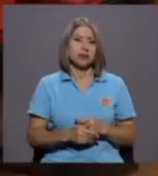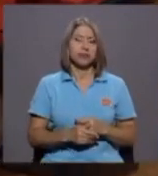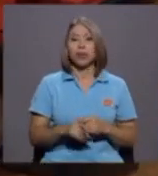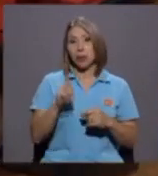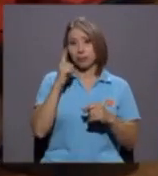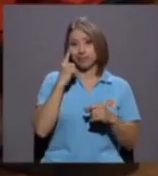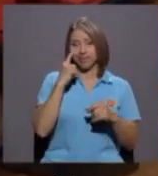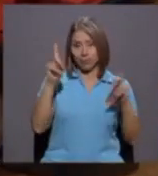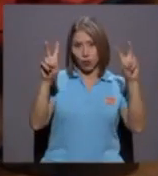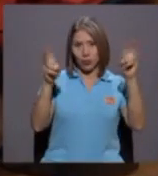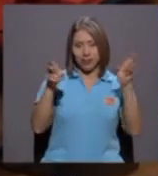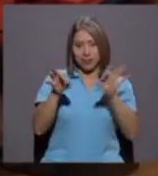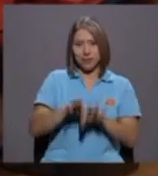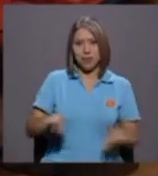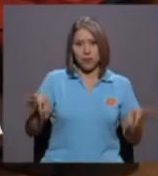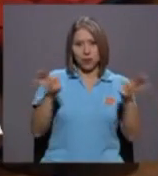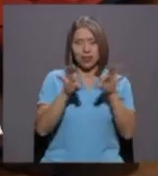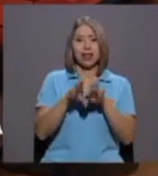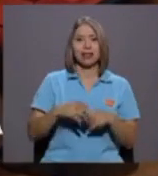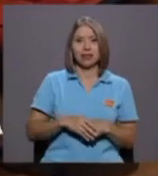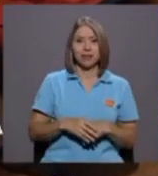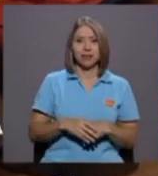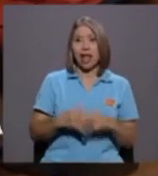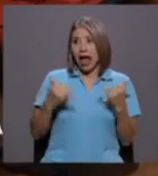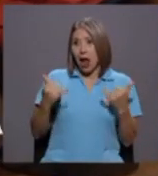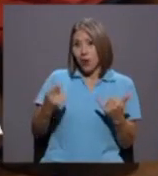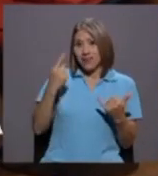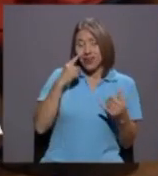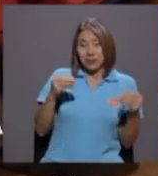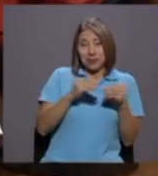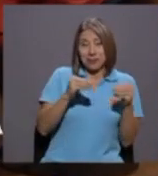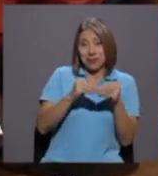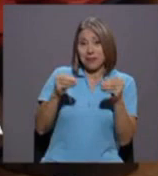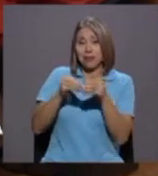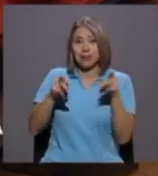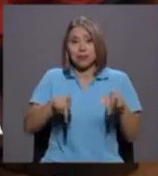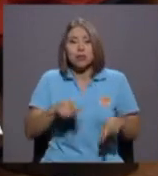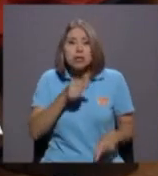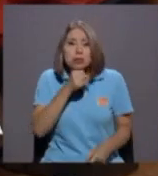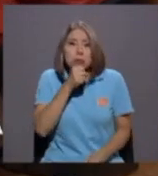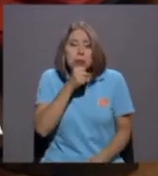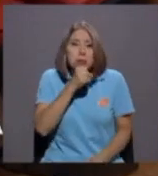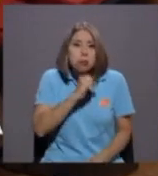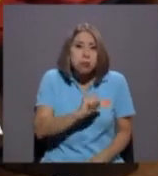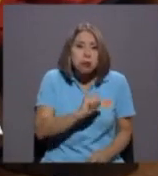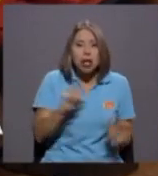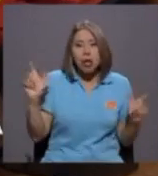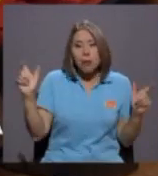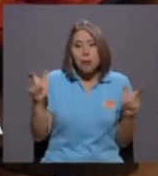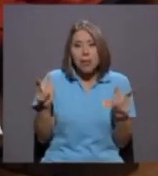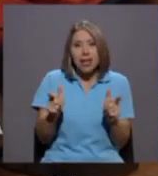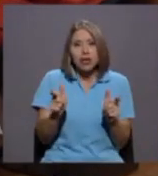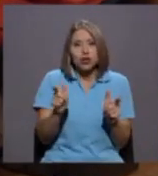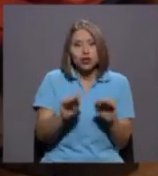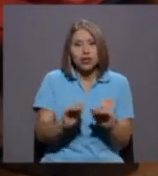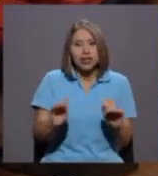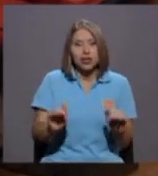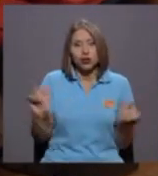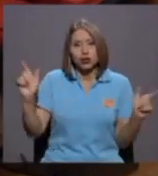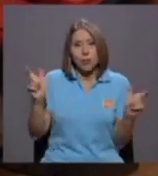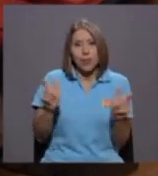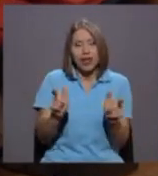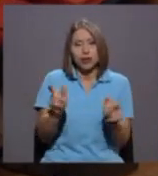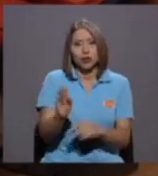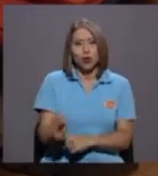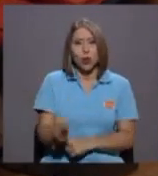importante, y es que también, dado el cambio demográfico, cada vez vamos a tener menos niños y menos jóvenes, y el